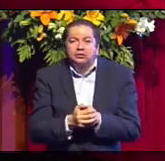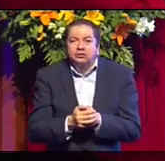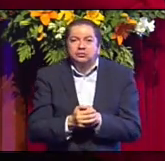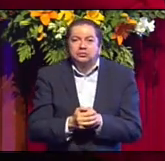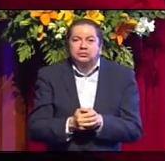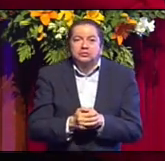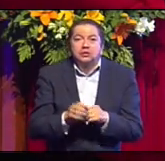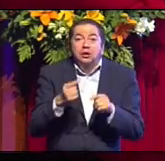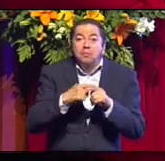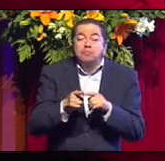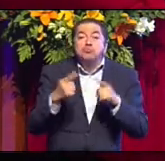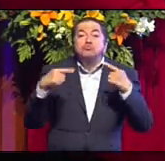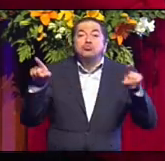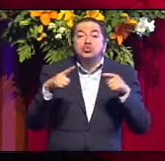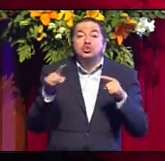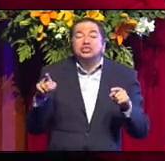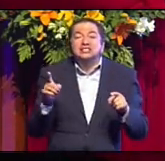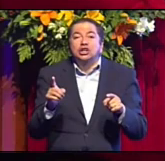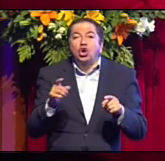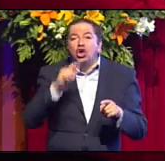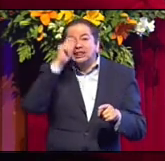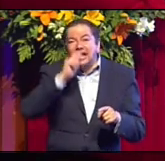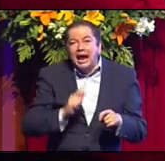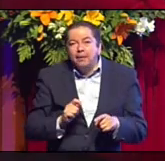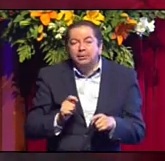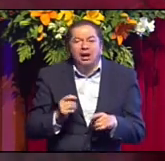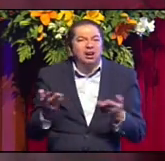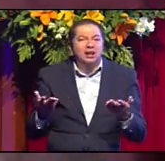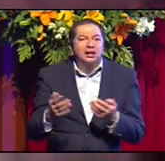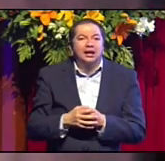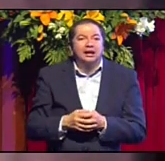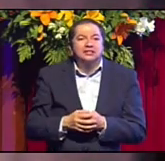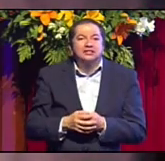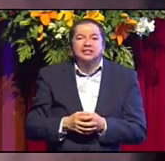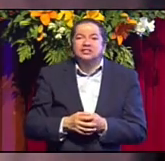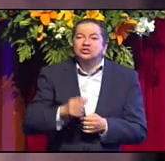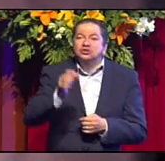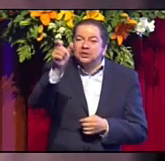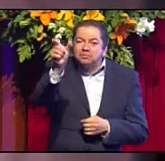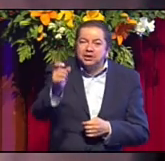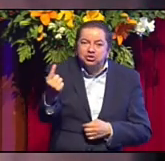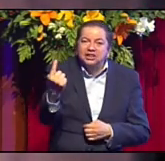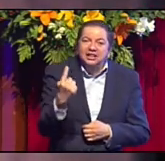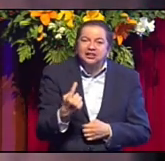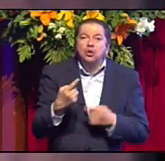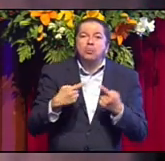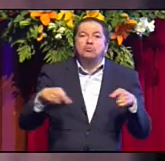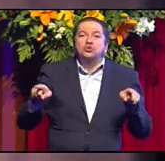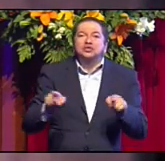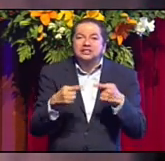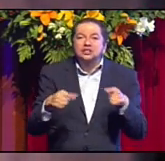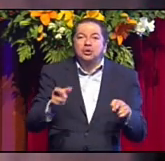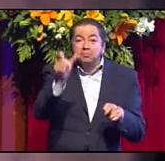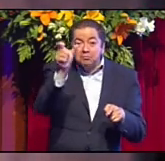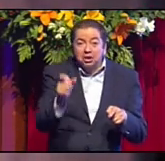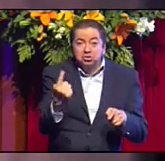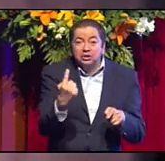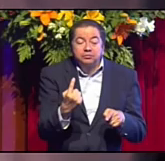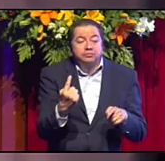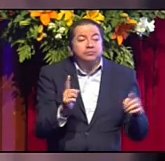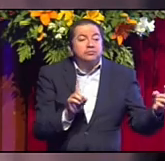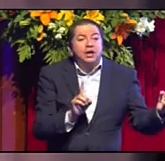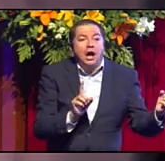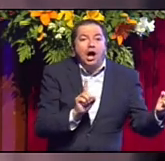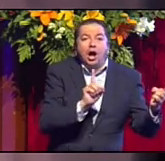de musicoterapia, ¿qué es lo que es? De contratar a un músico. y que este músico efectivamente esté con